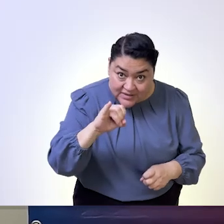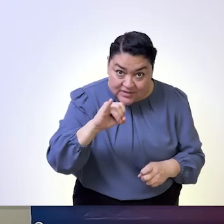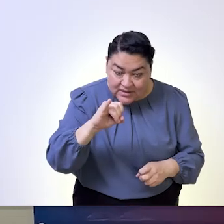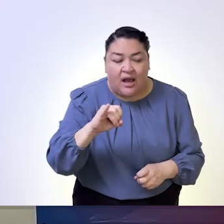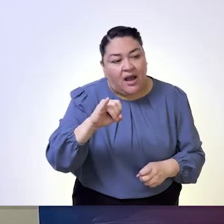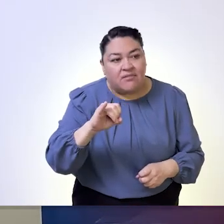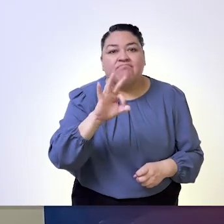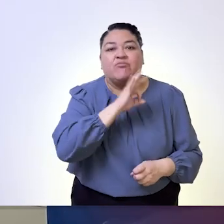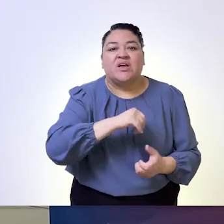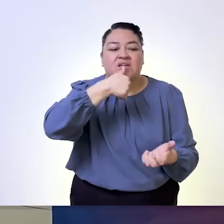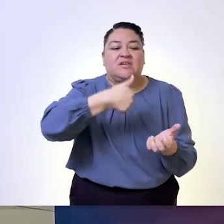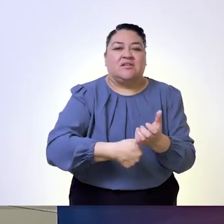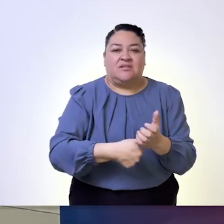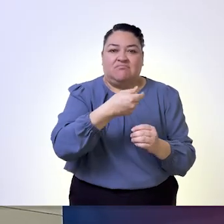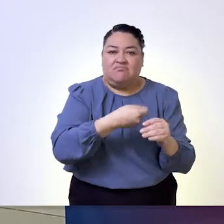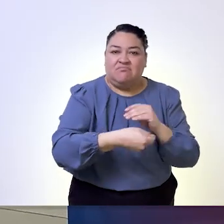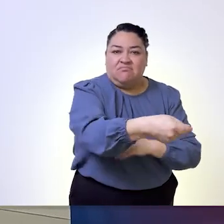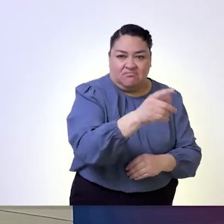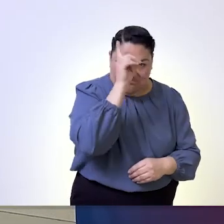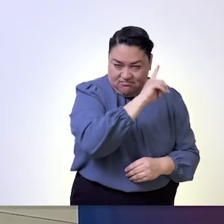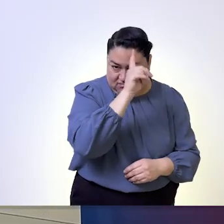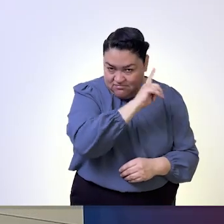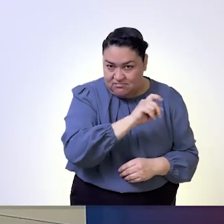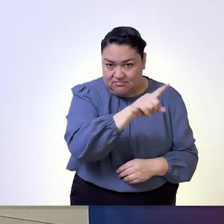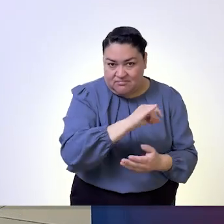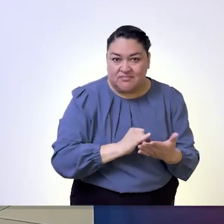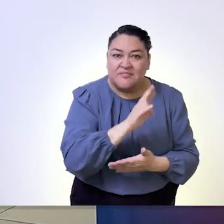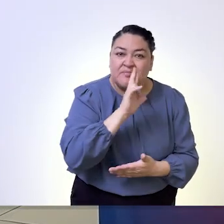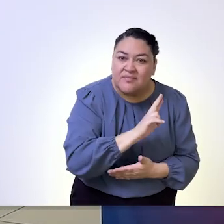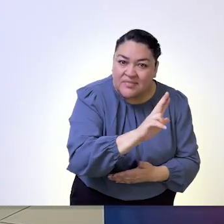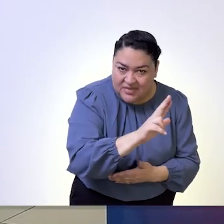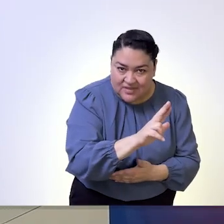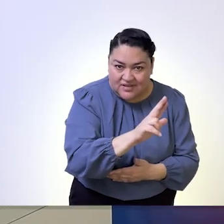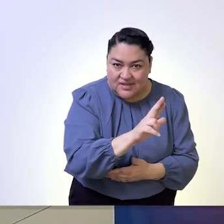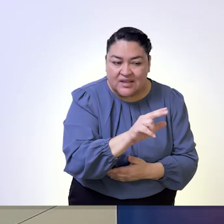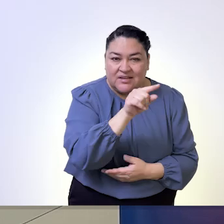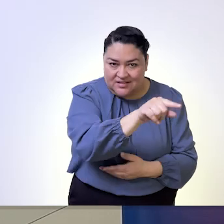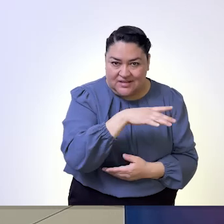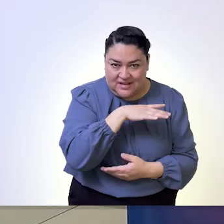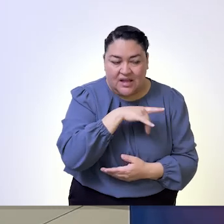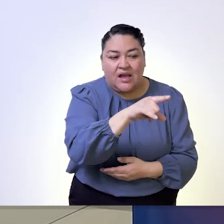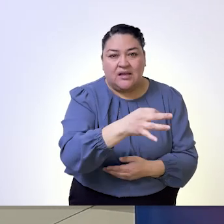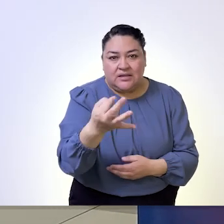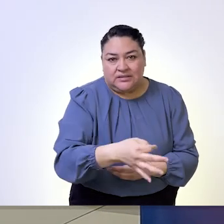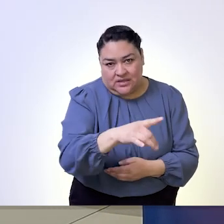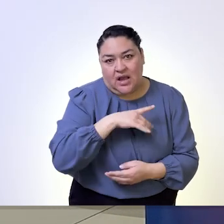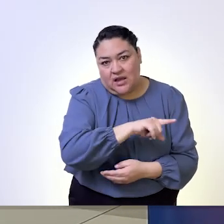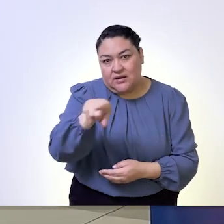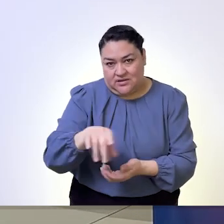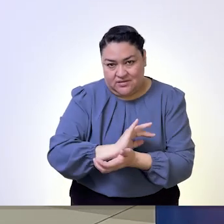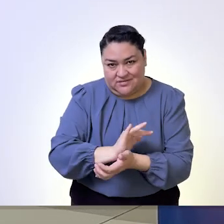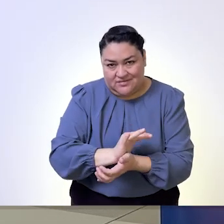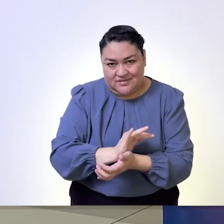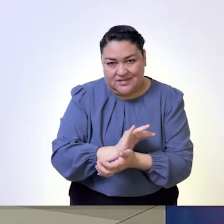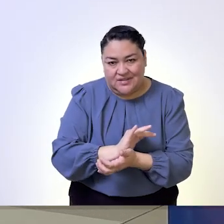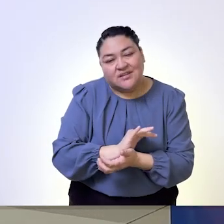de discriminación, emitir una resolución. Nosotros acá en el CONAPRED le llamamos resolución por disposición, cuando se acredita un acto